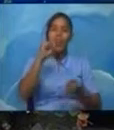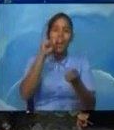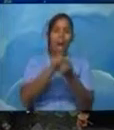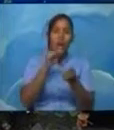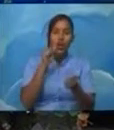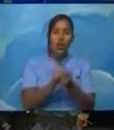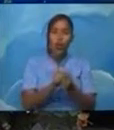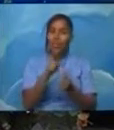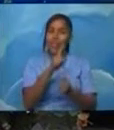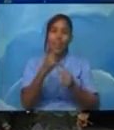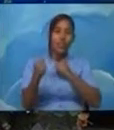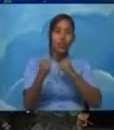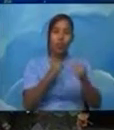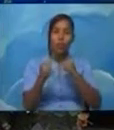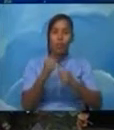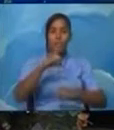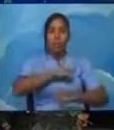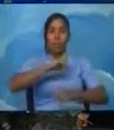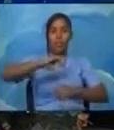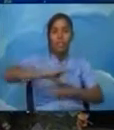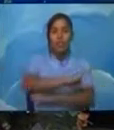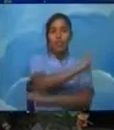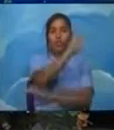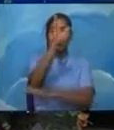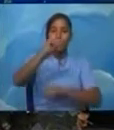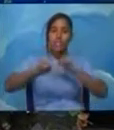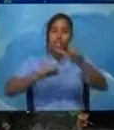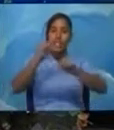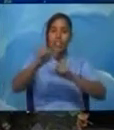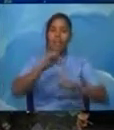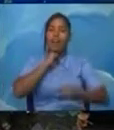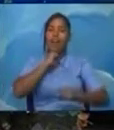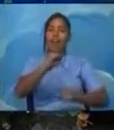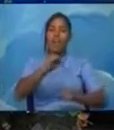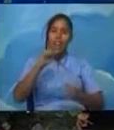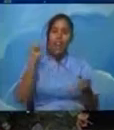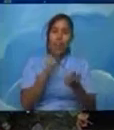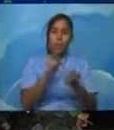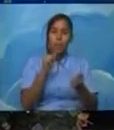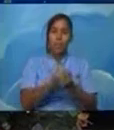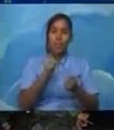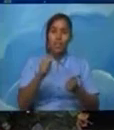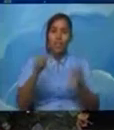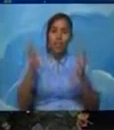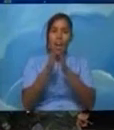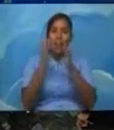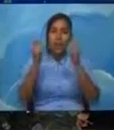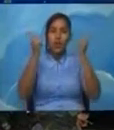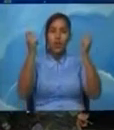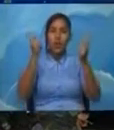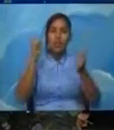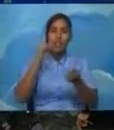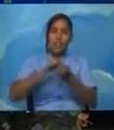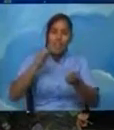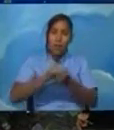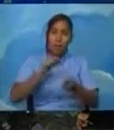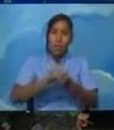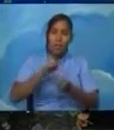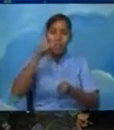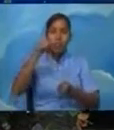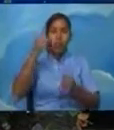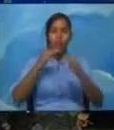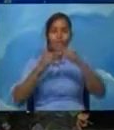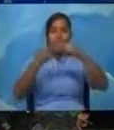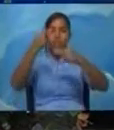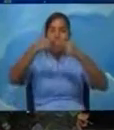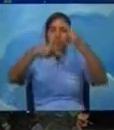roca inconmovible de los cielos. ¡Aleluya! Es la piedra sellada por los edificadores que